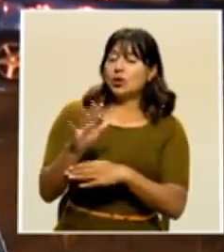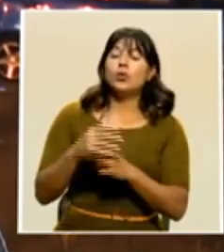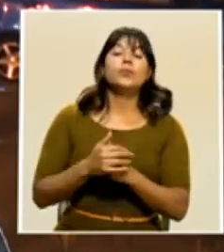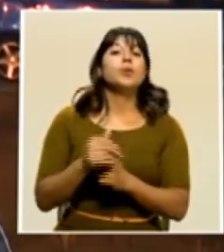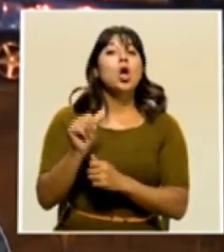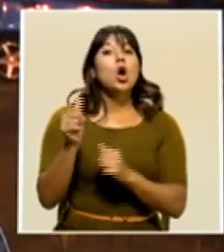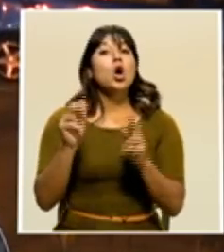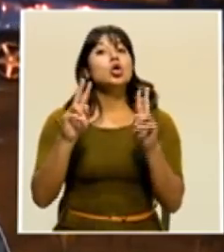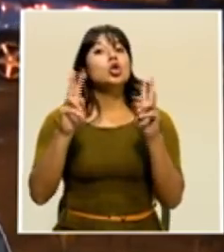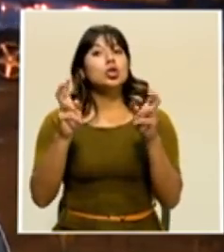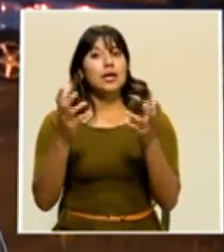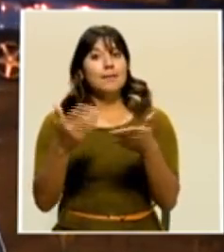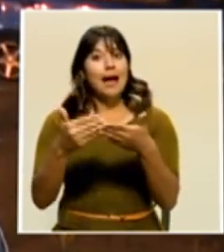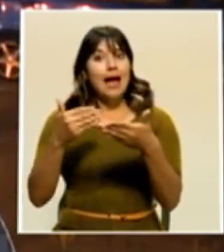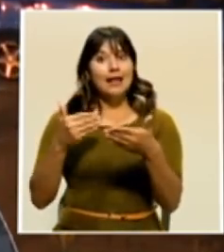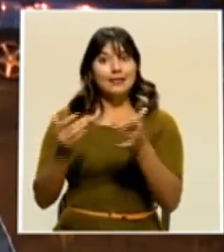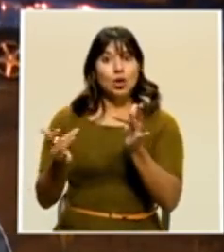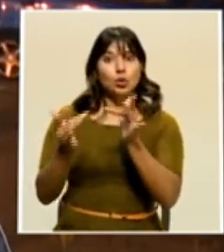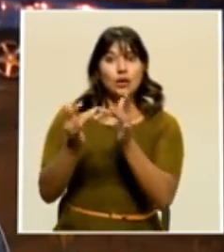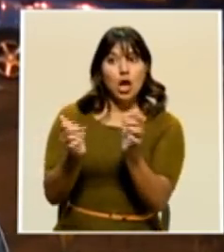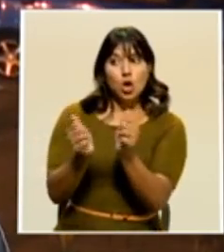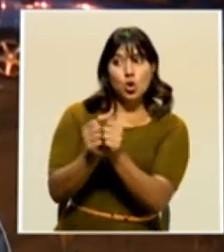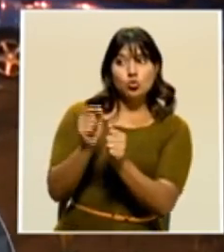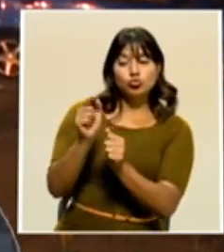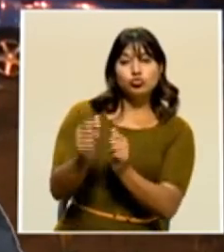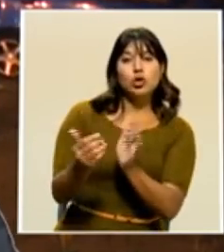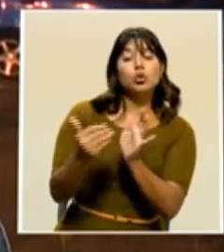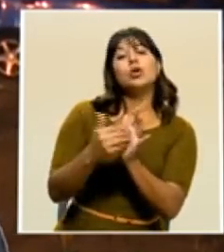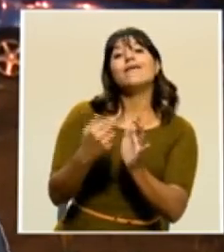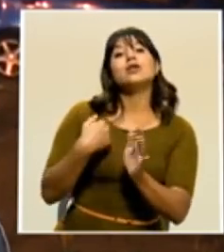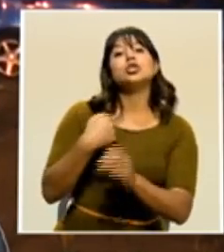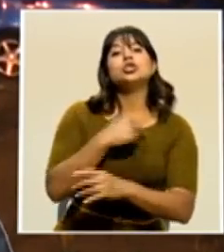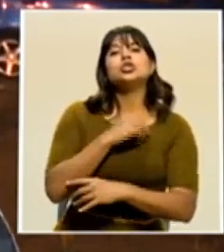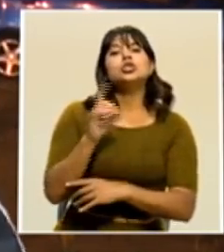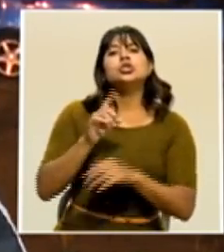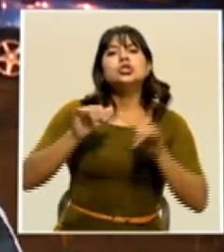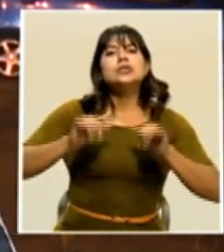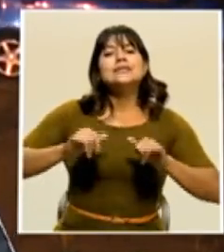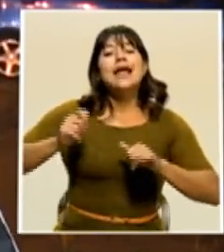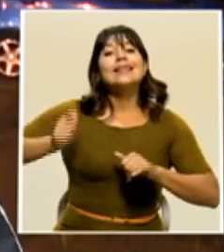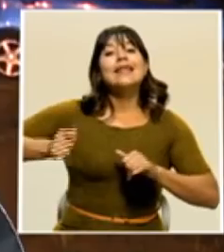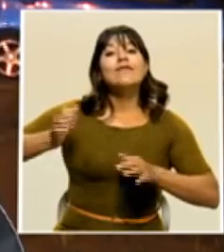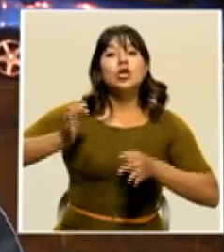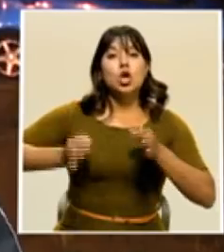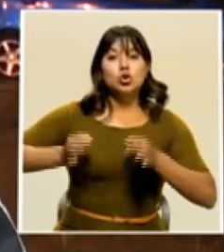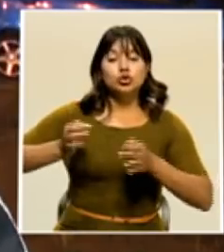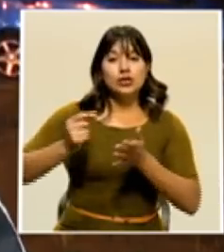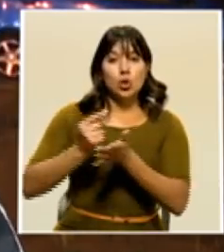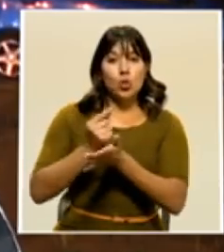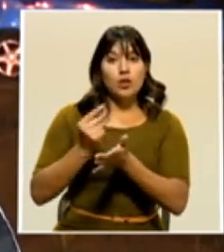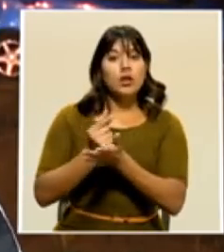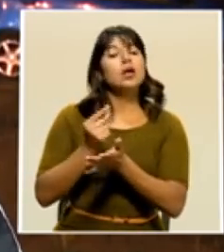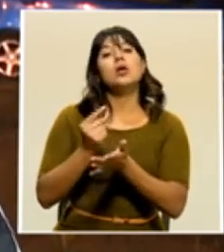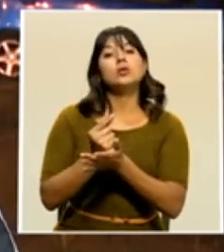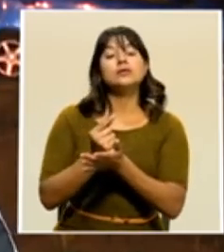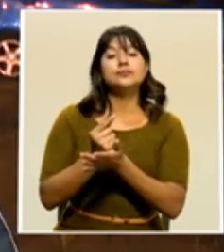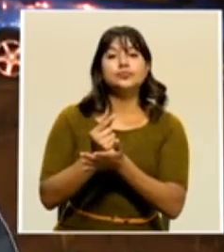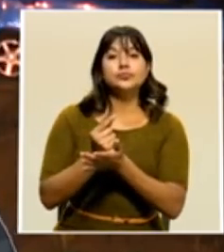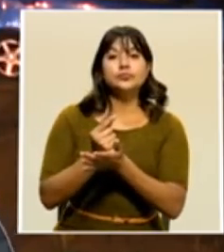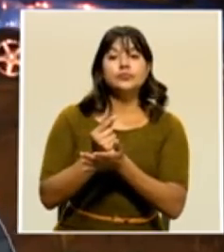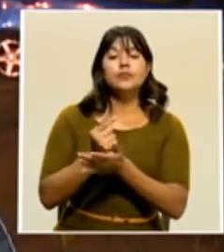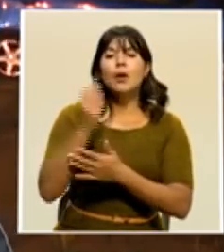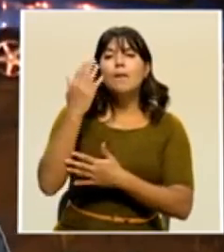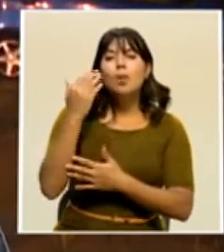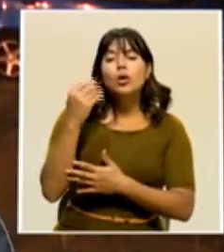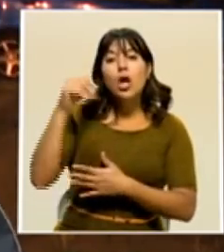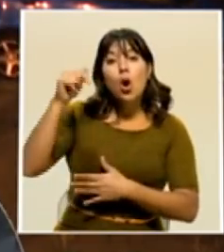antes de devolverle el pase, don Ernesto, es que estamos a las afueras de los tribunales de justicia en Goicoechea, del segundo circuito judicial de San José,